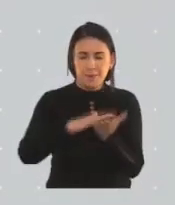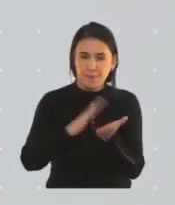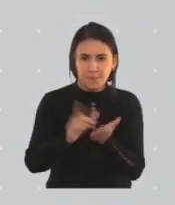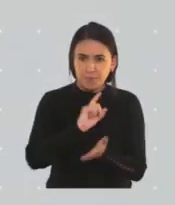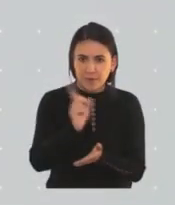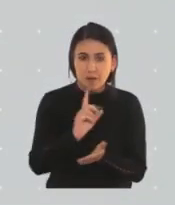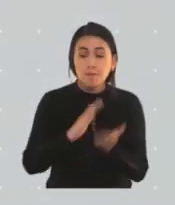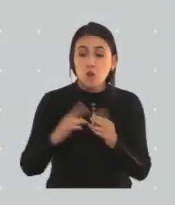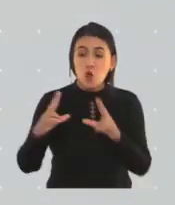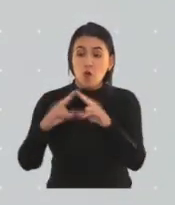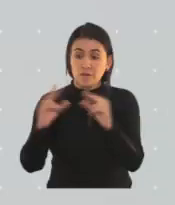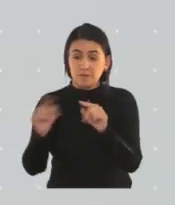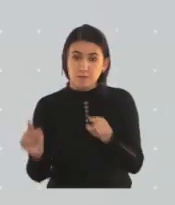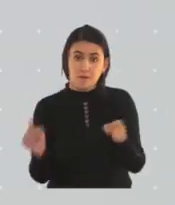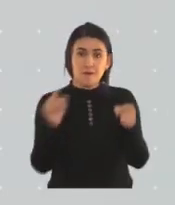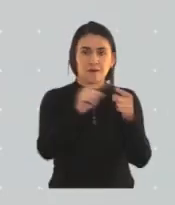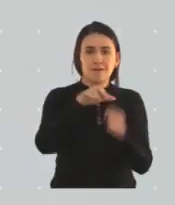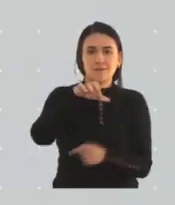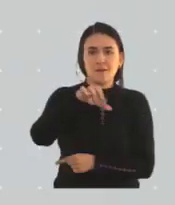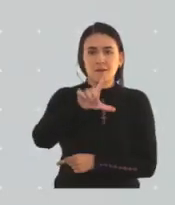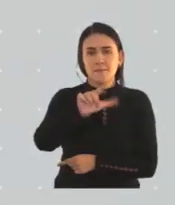hacia Planeta Rica.